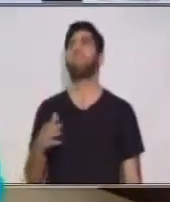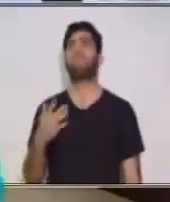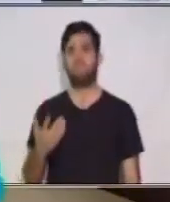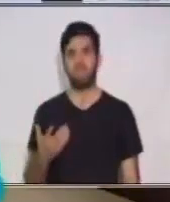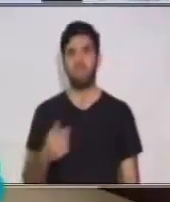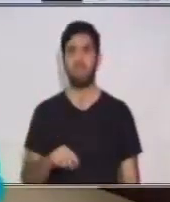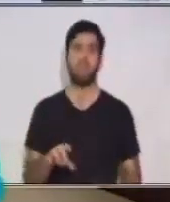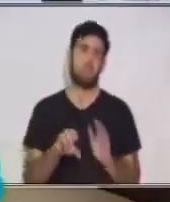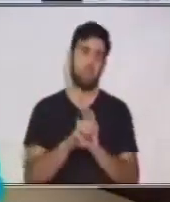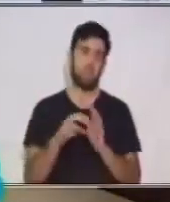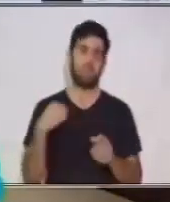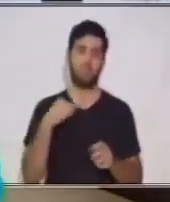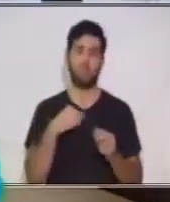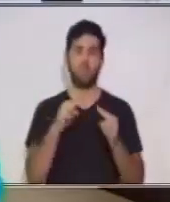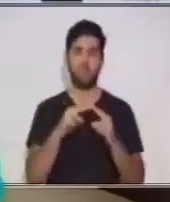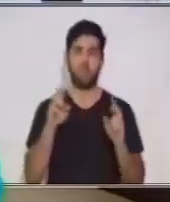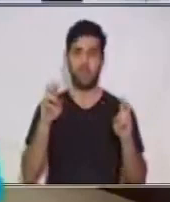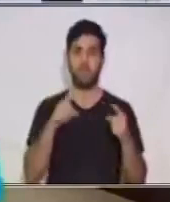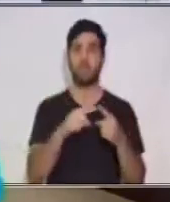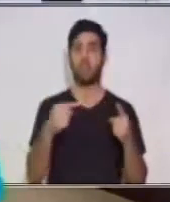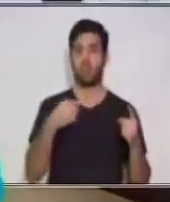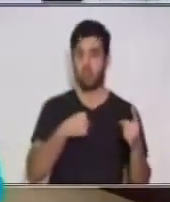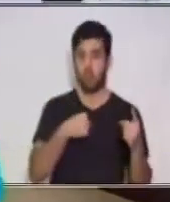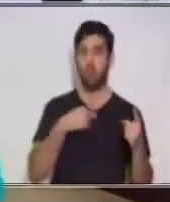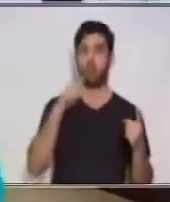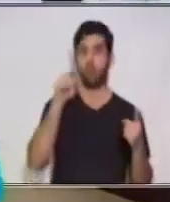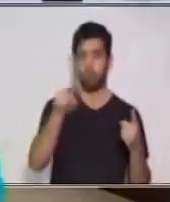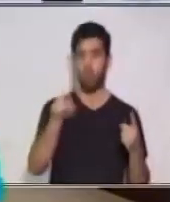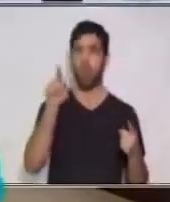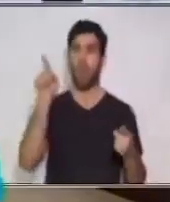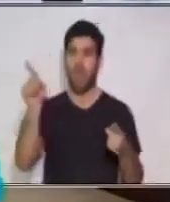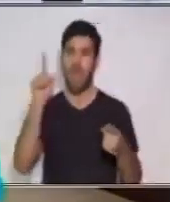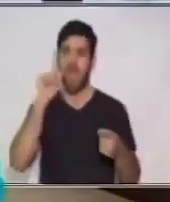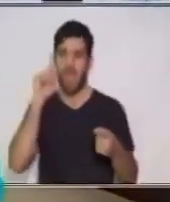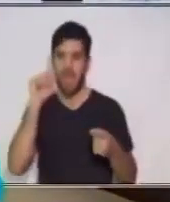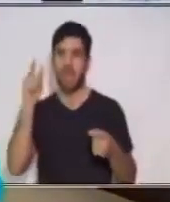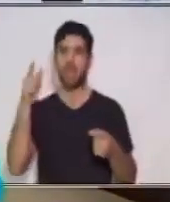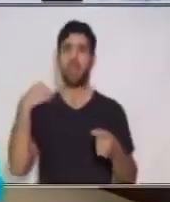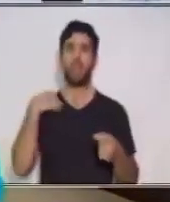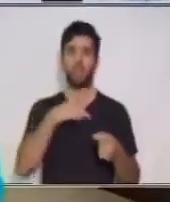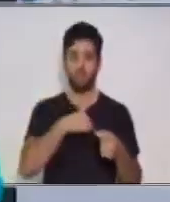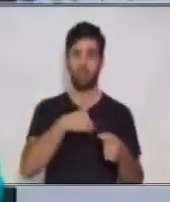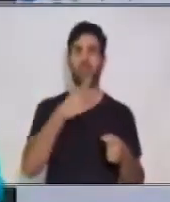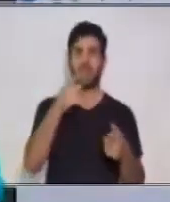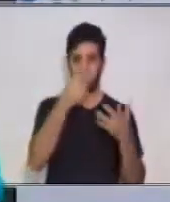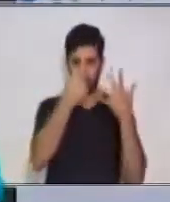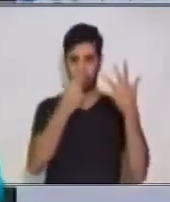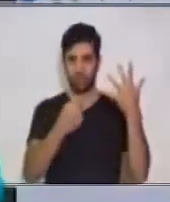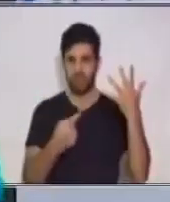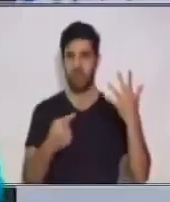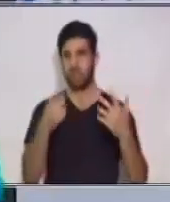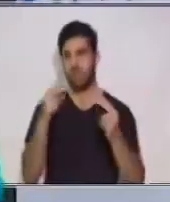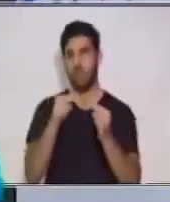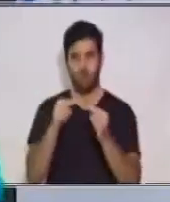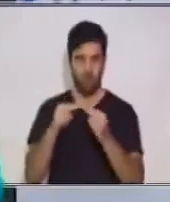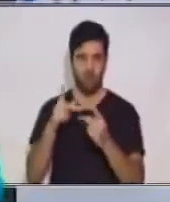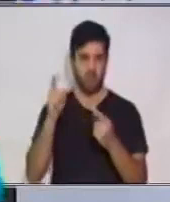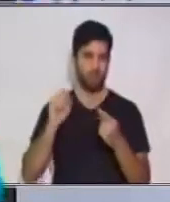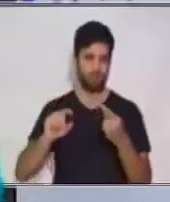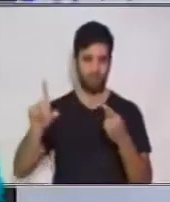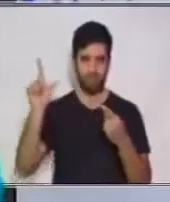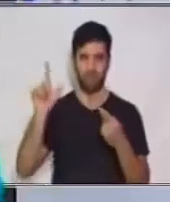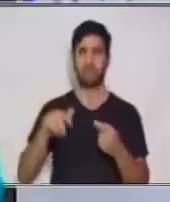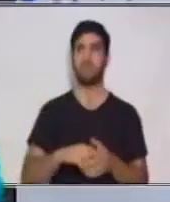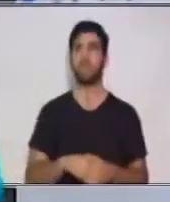conocemos, que por ejemplo puede ser yo, tú, él, nosotros, ustedes, ellos o ellas. Muchas veces también utilizamos